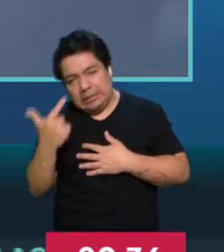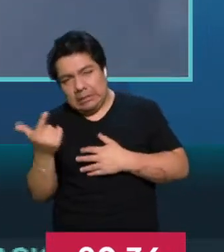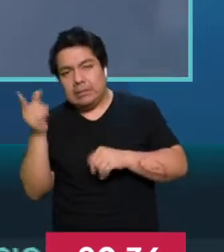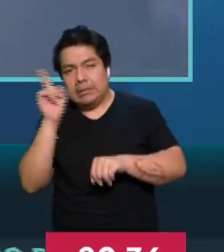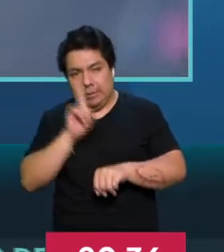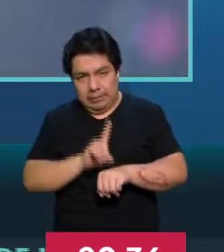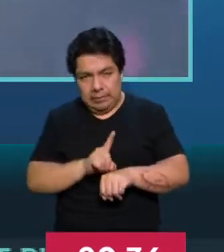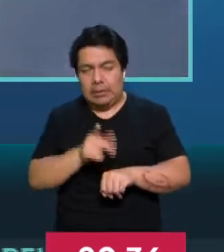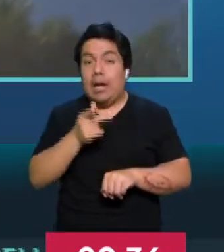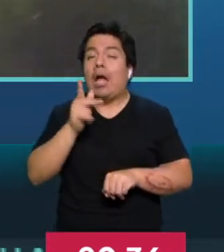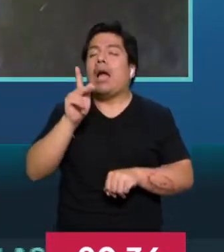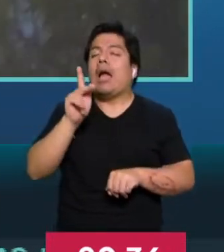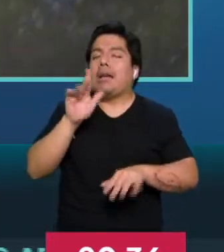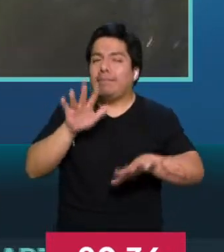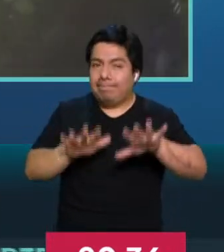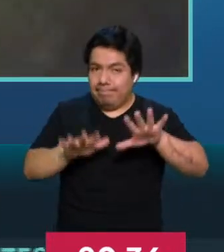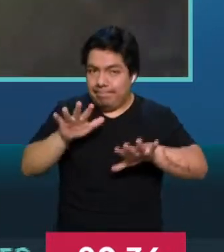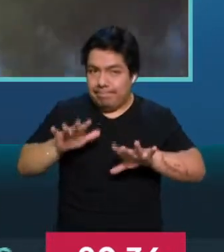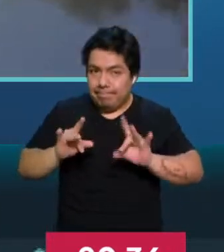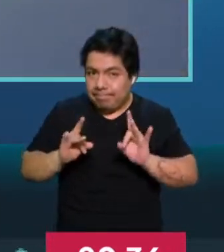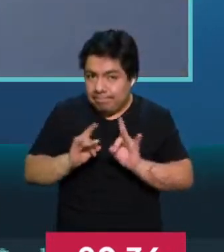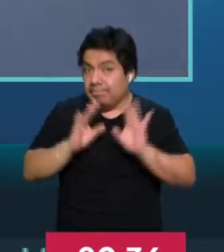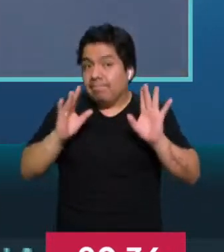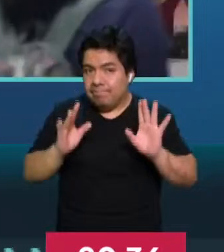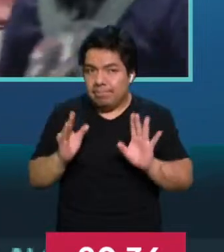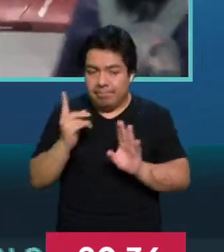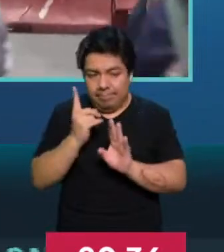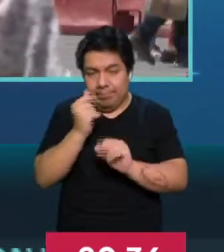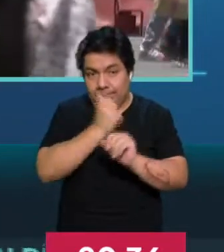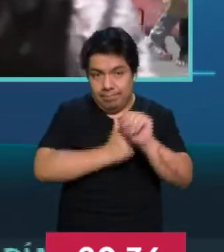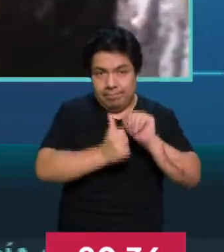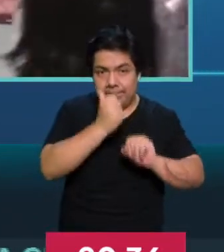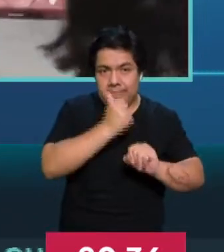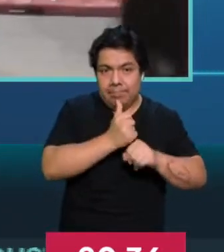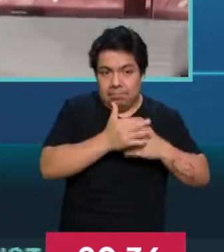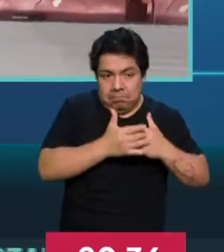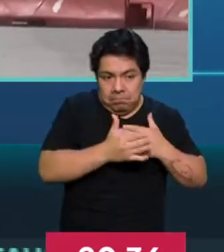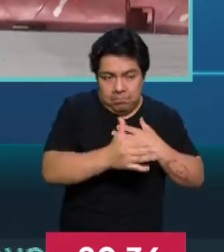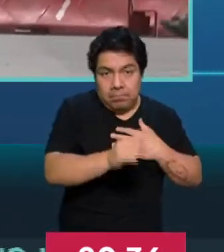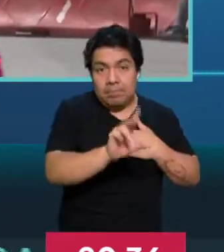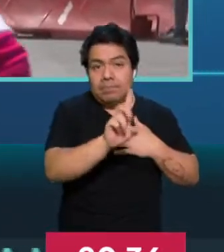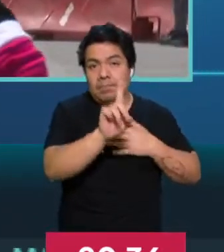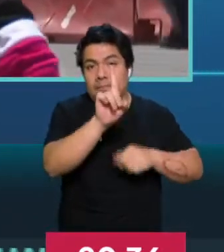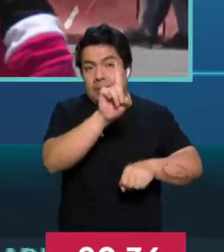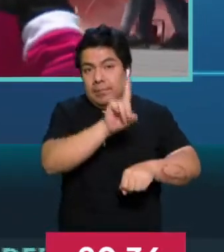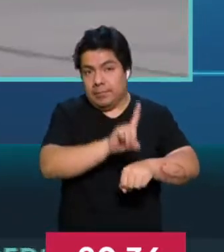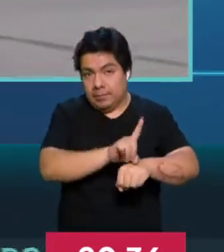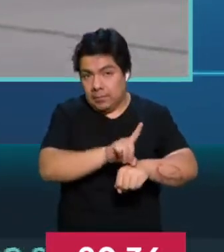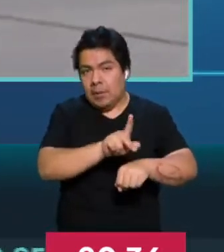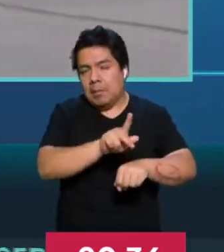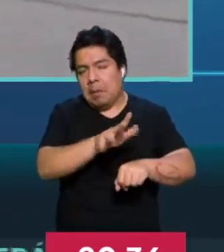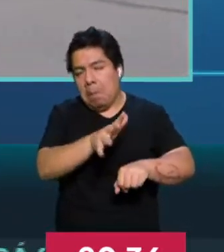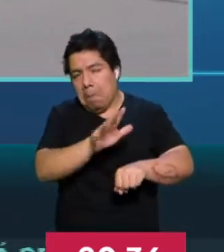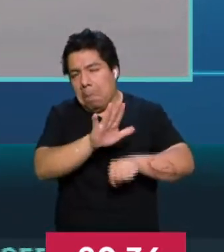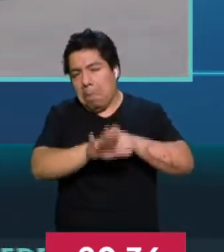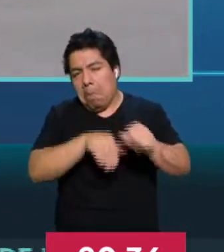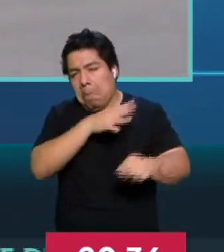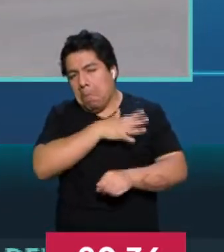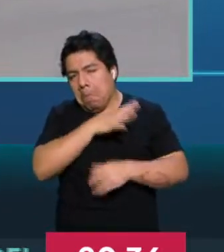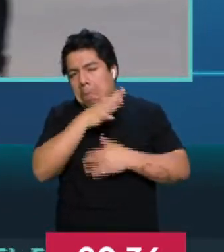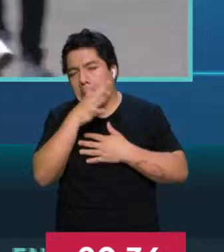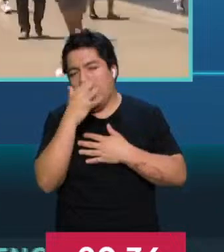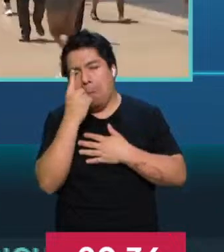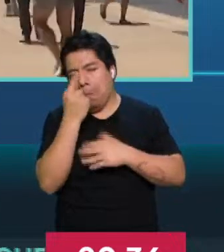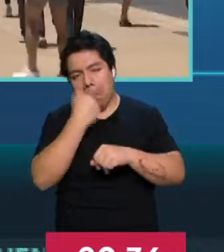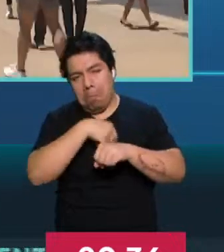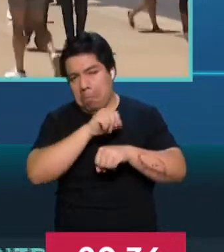pero siempre hay eventos que pueden ser extraordinarios, como el del año pasado, que te digo que se fue casi a 30 días, pero en general andamos sobre una semana más o